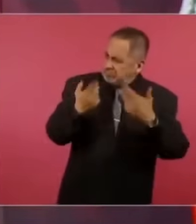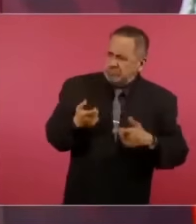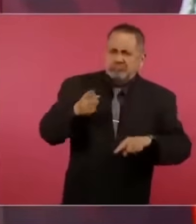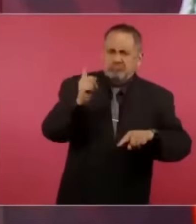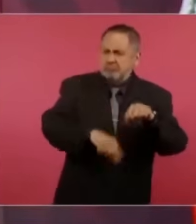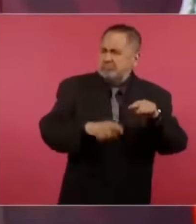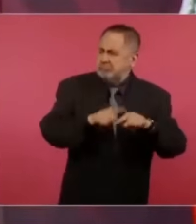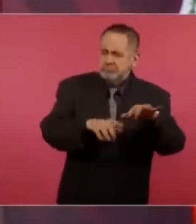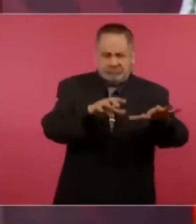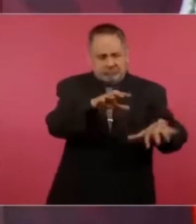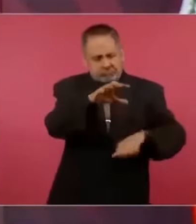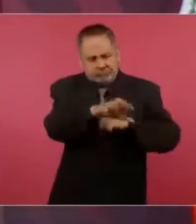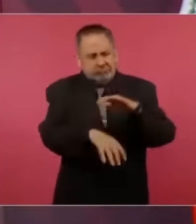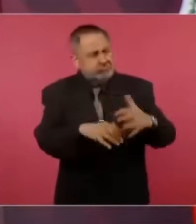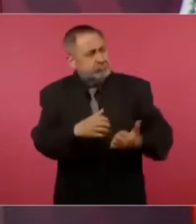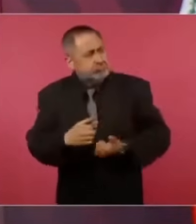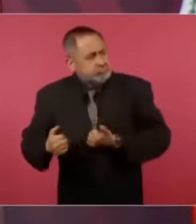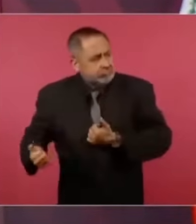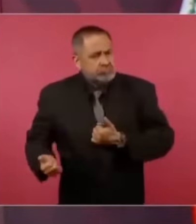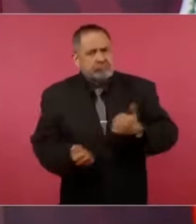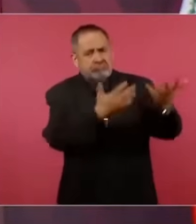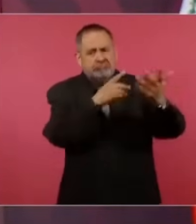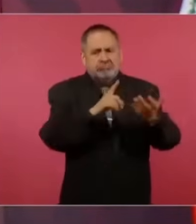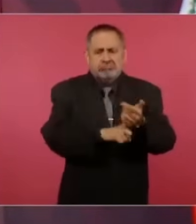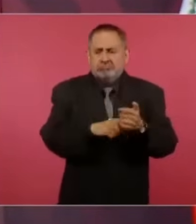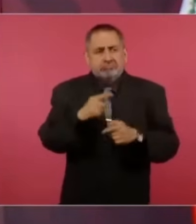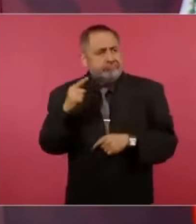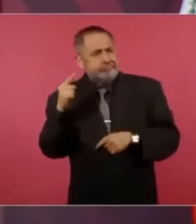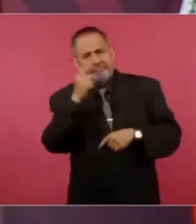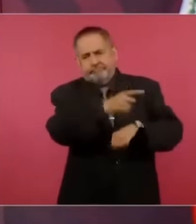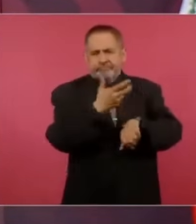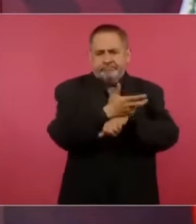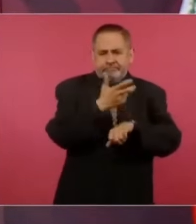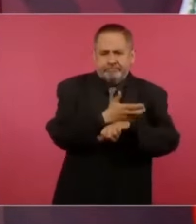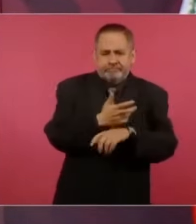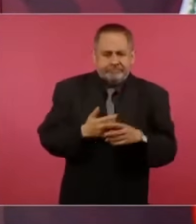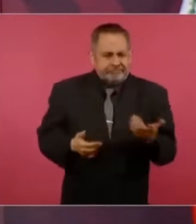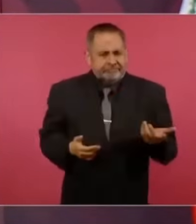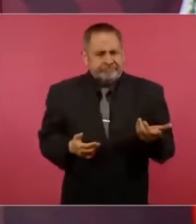para usar la grava y la arena del paraíso mexicano